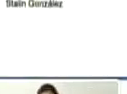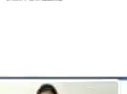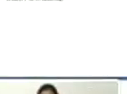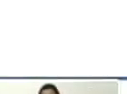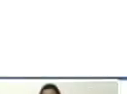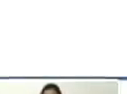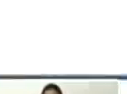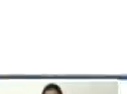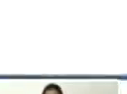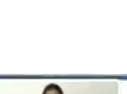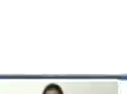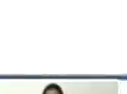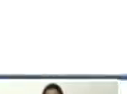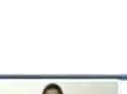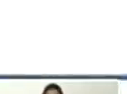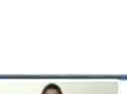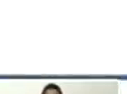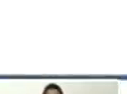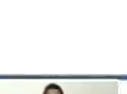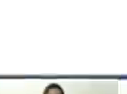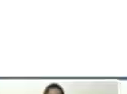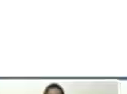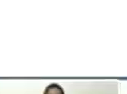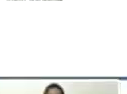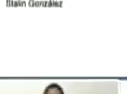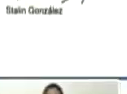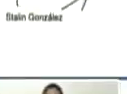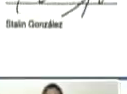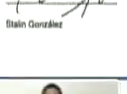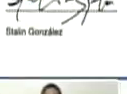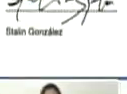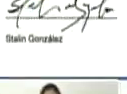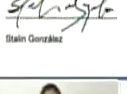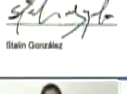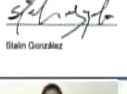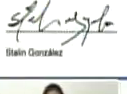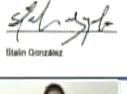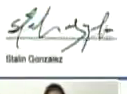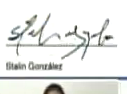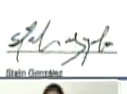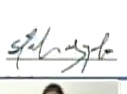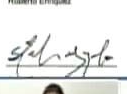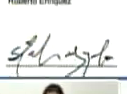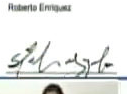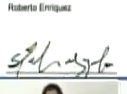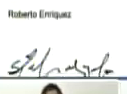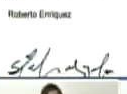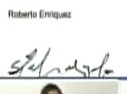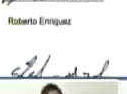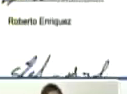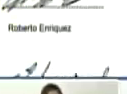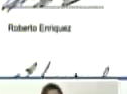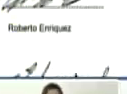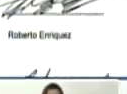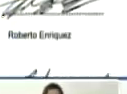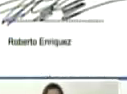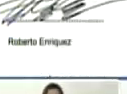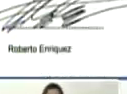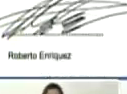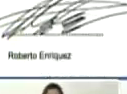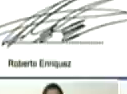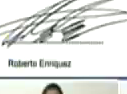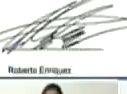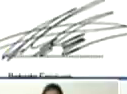poeta. Ahí está la firma. Y yo estoy seguro que más temprano que